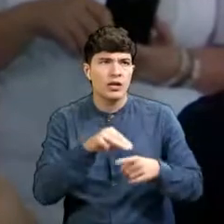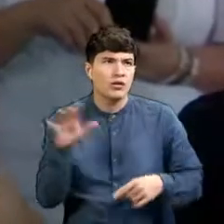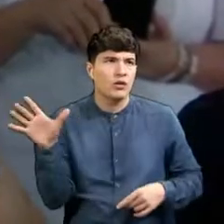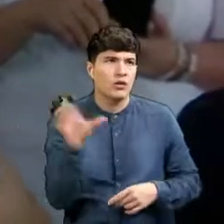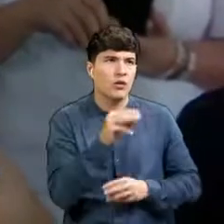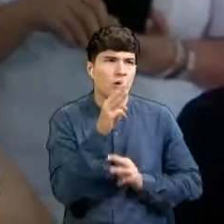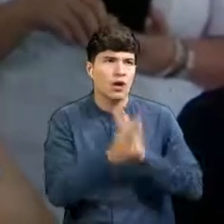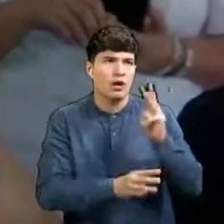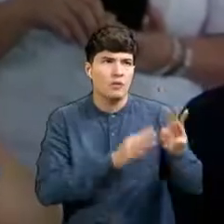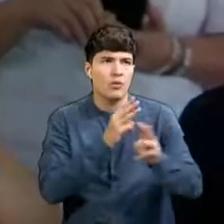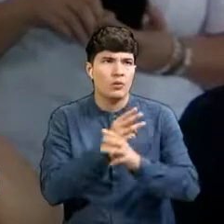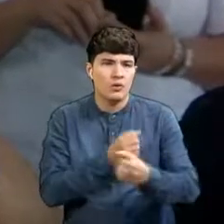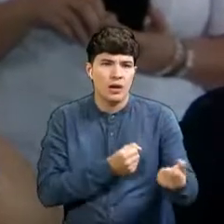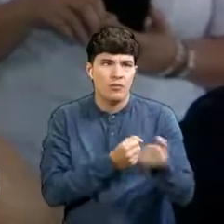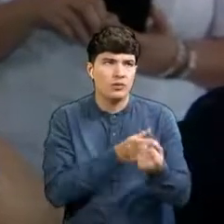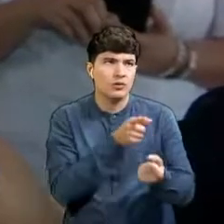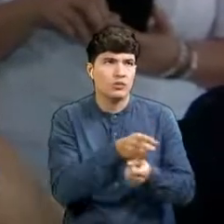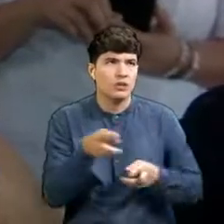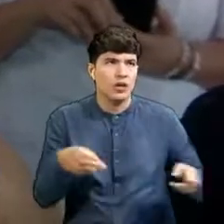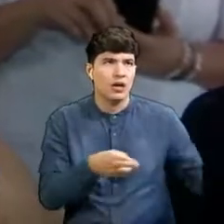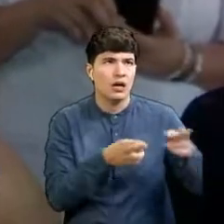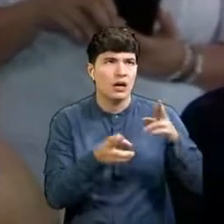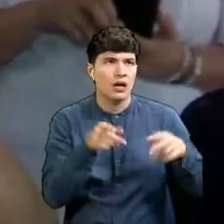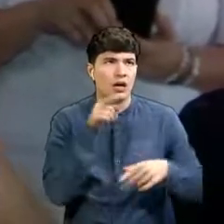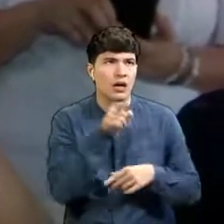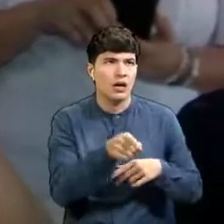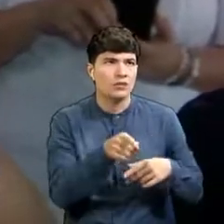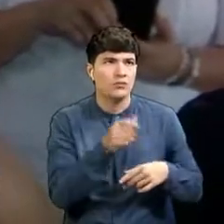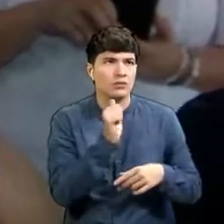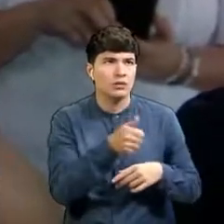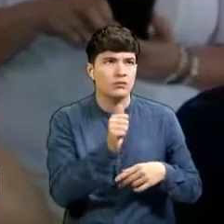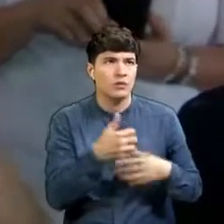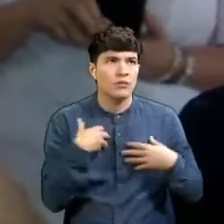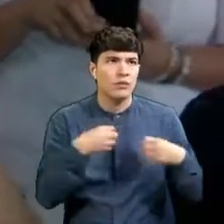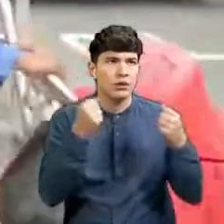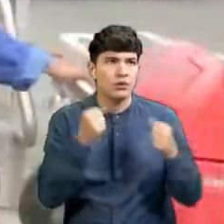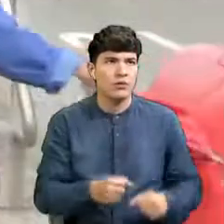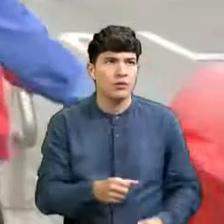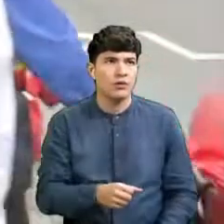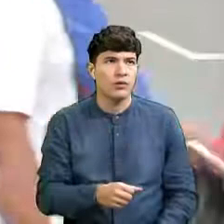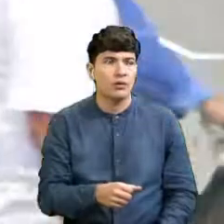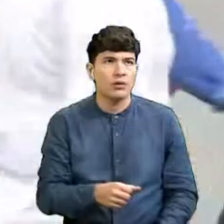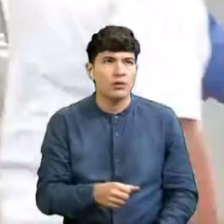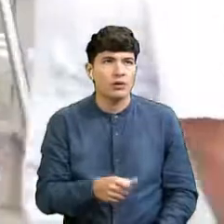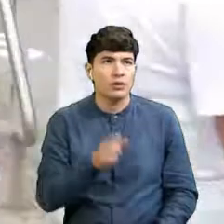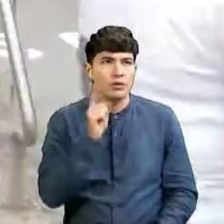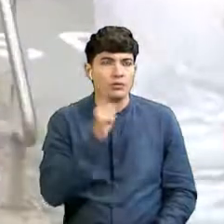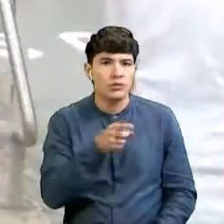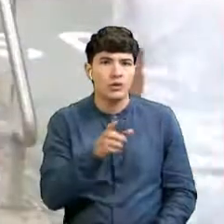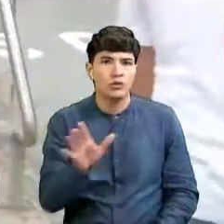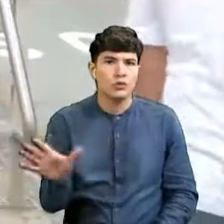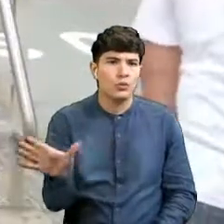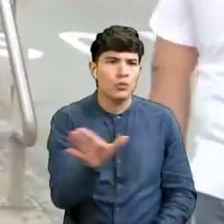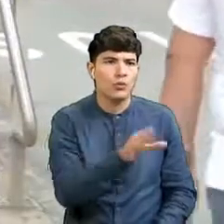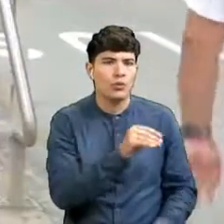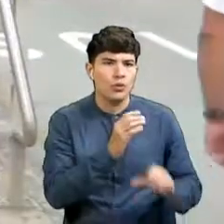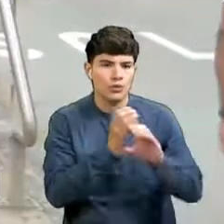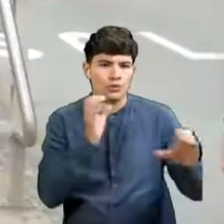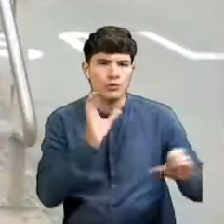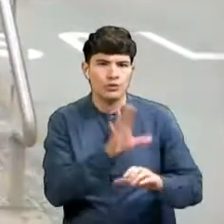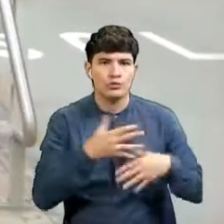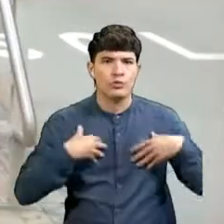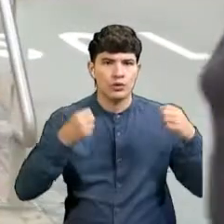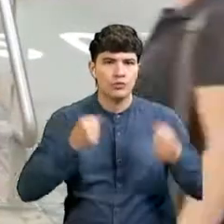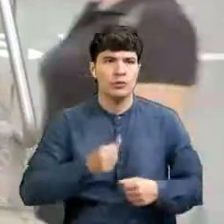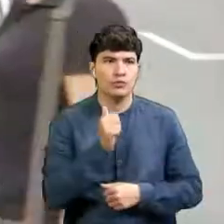convergiendo con la ruta donde ellos son los dueños eso no hay que olvidarlo todos los buses los dueños son